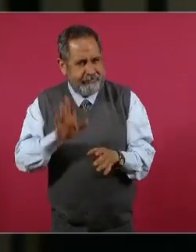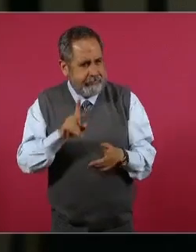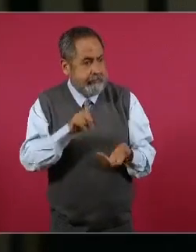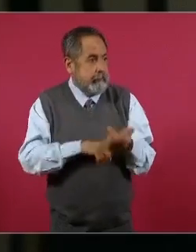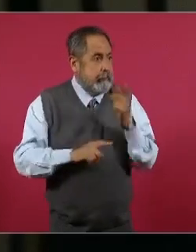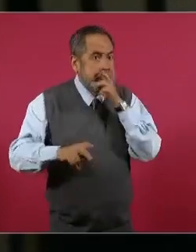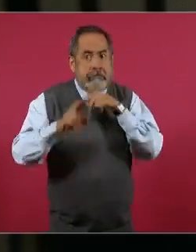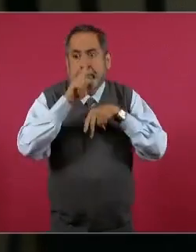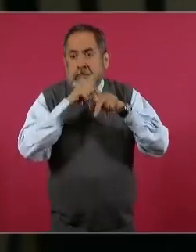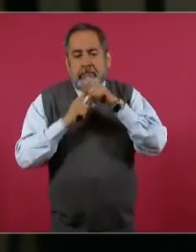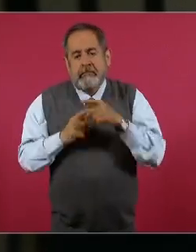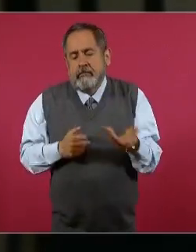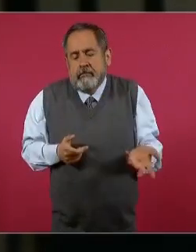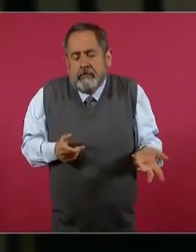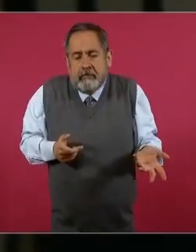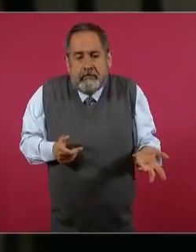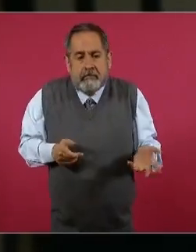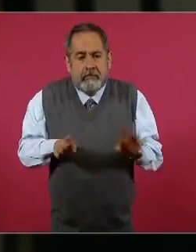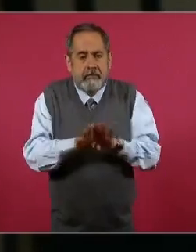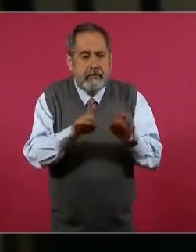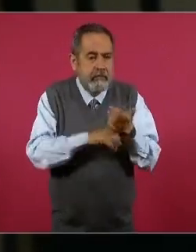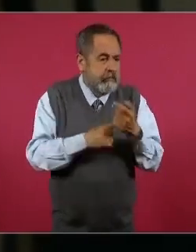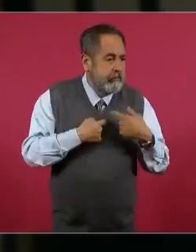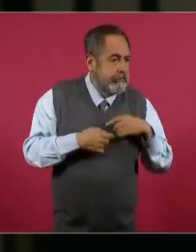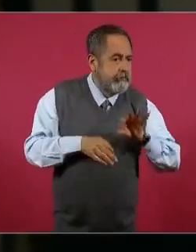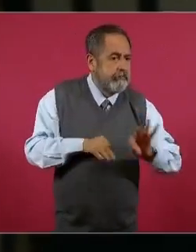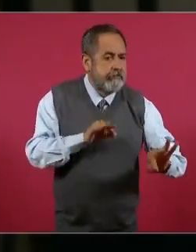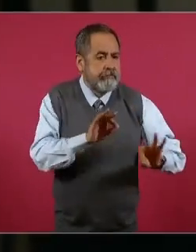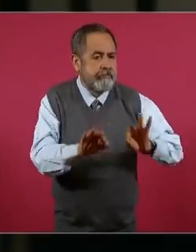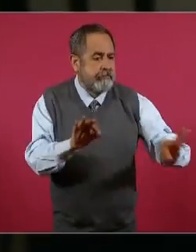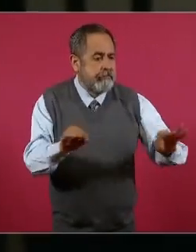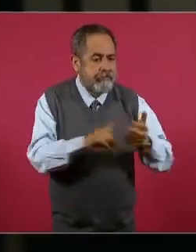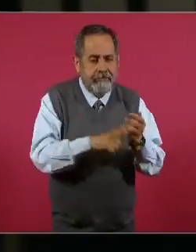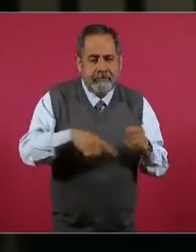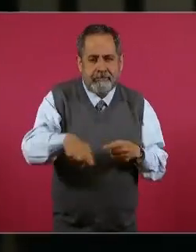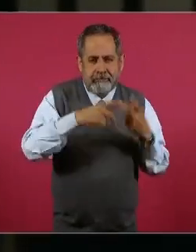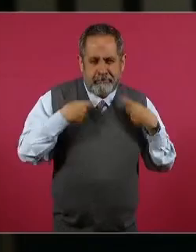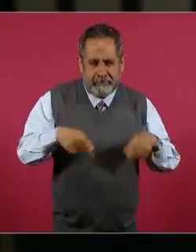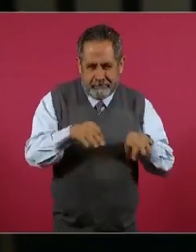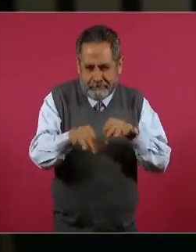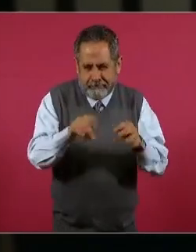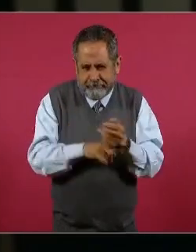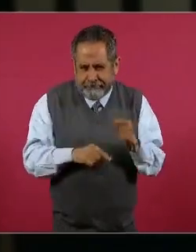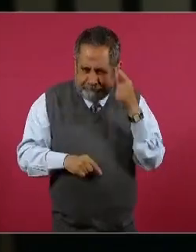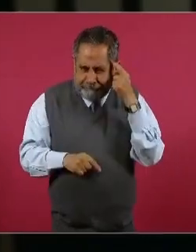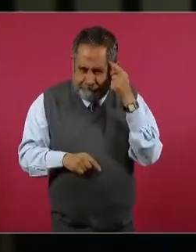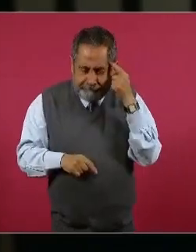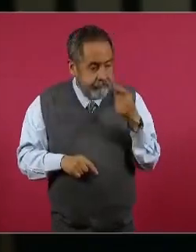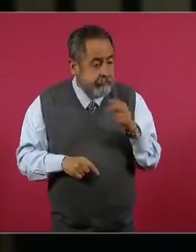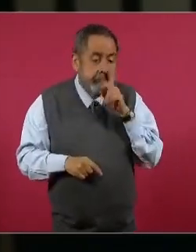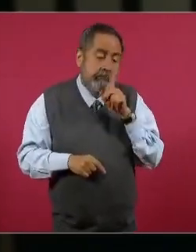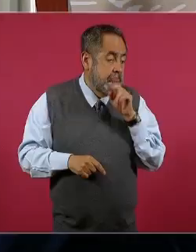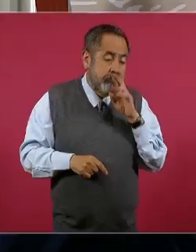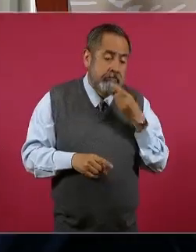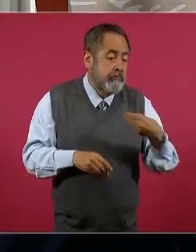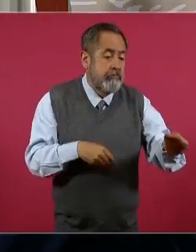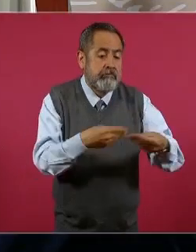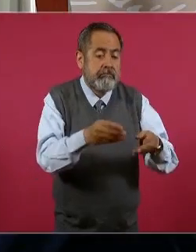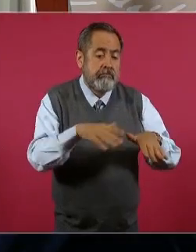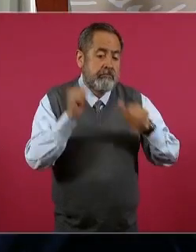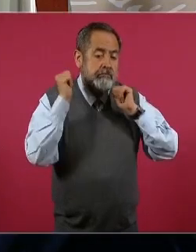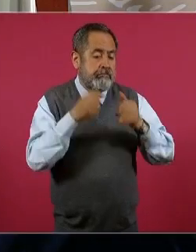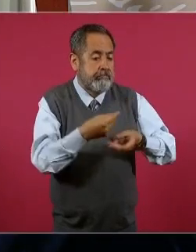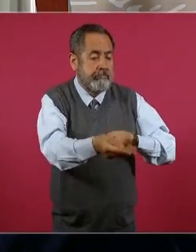en este caso que fomenten el pánico ahí dentro de los trabajadores del Poder Judicial. Y bueno, como